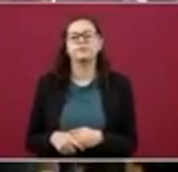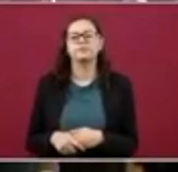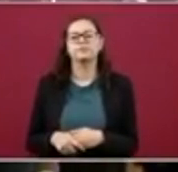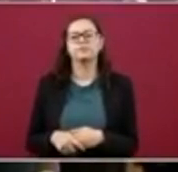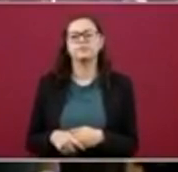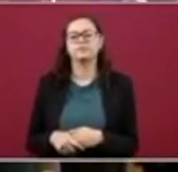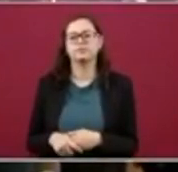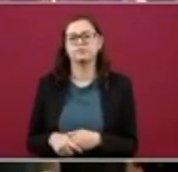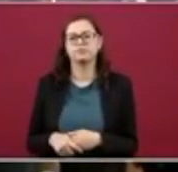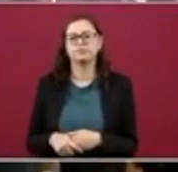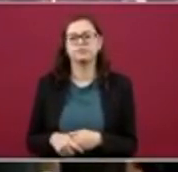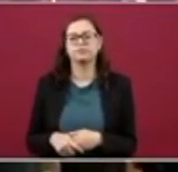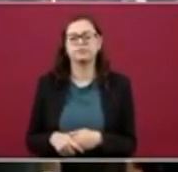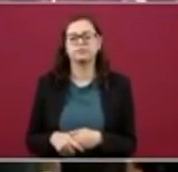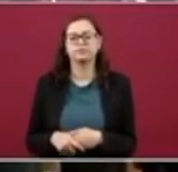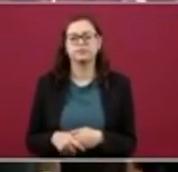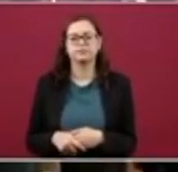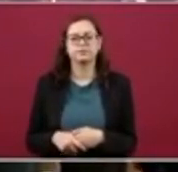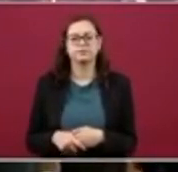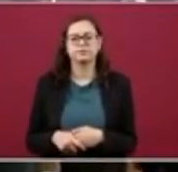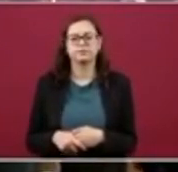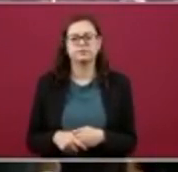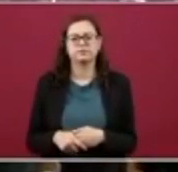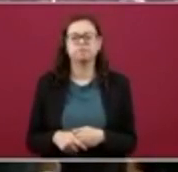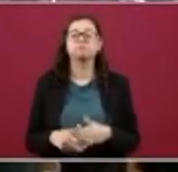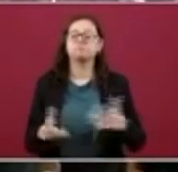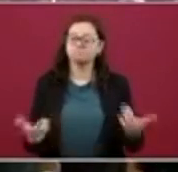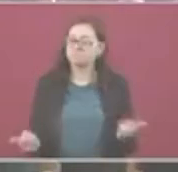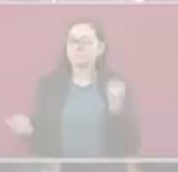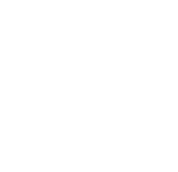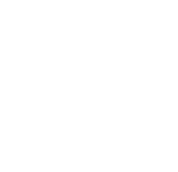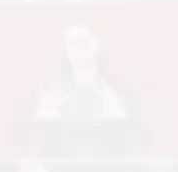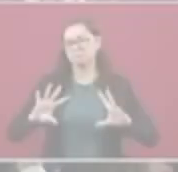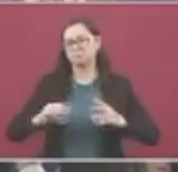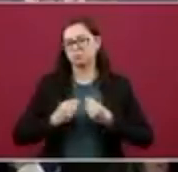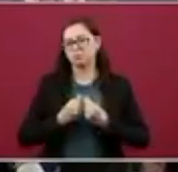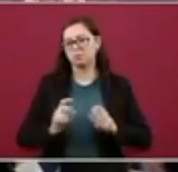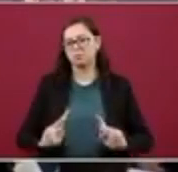y fue también muy exitosa la subasta.